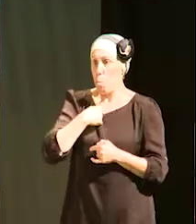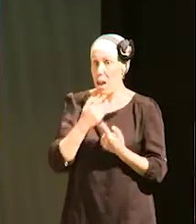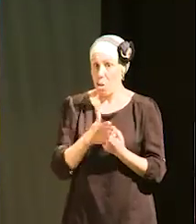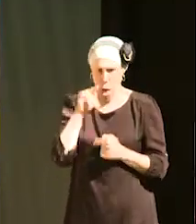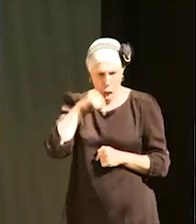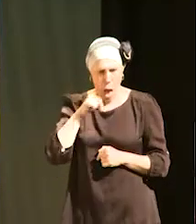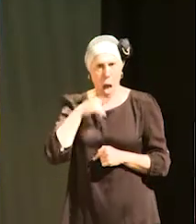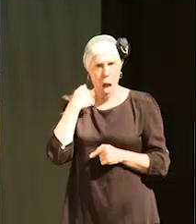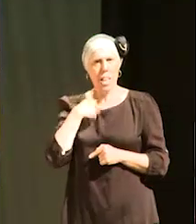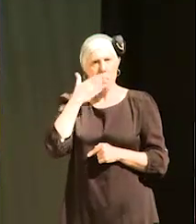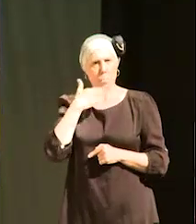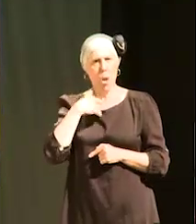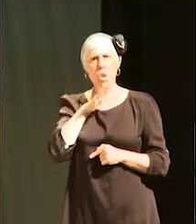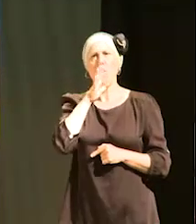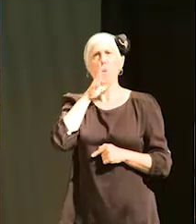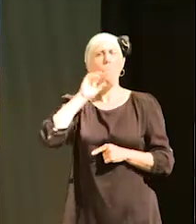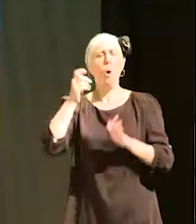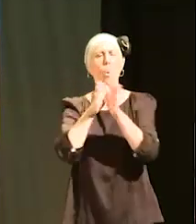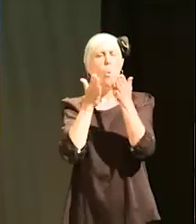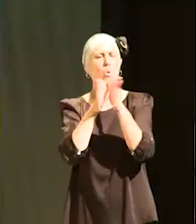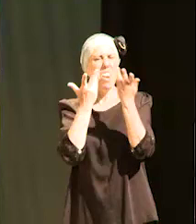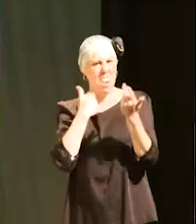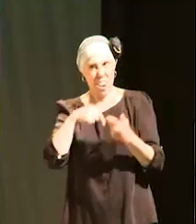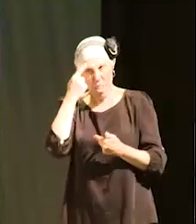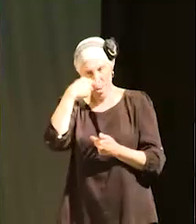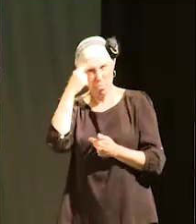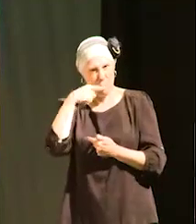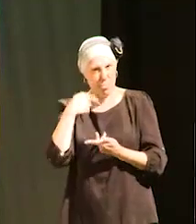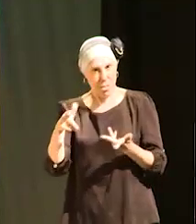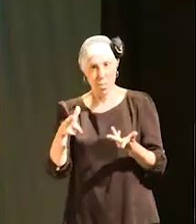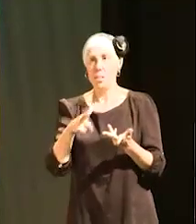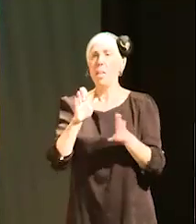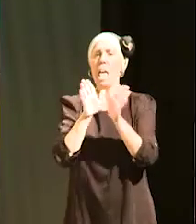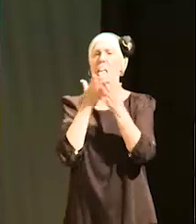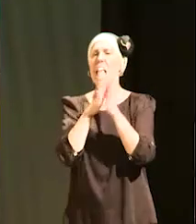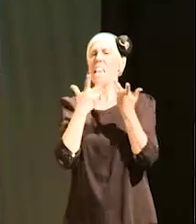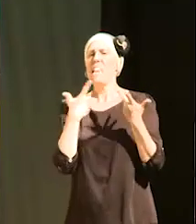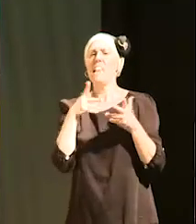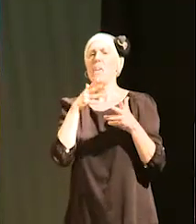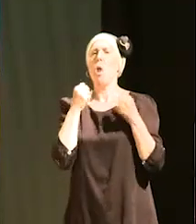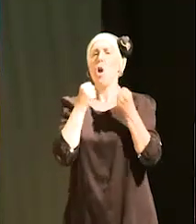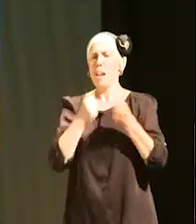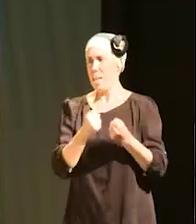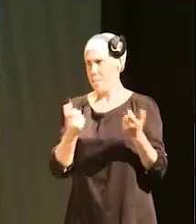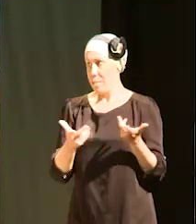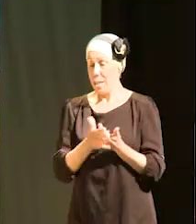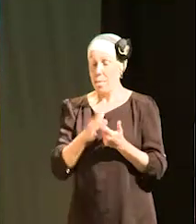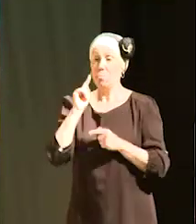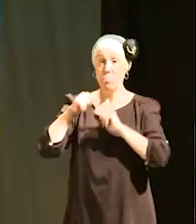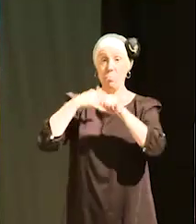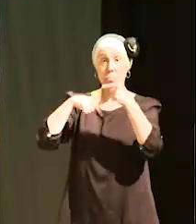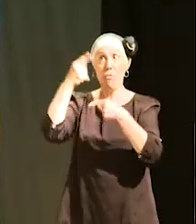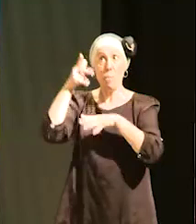testimonio o un libro de carlos beristáin y alguna afirmación y resistencia y todo esto el caso es que estas familias